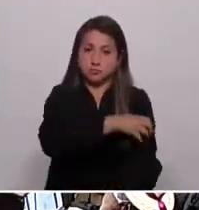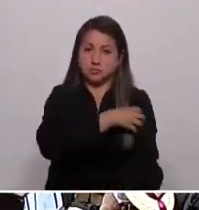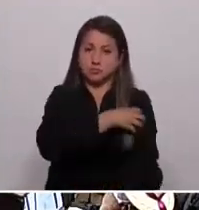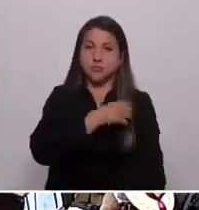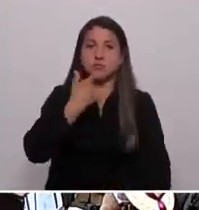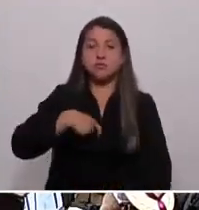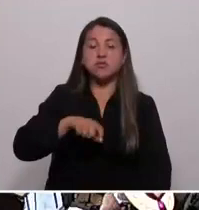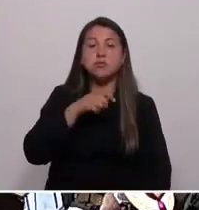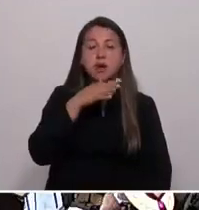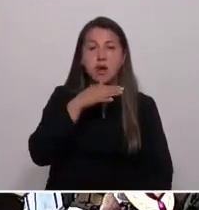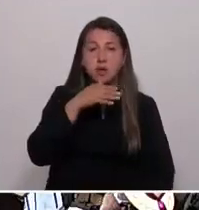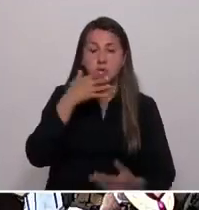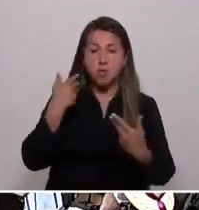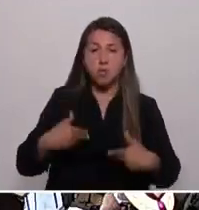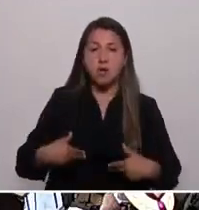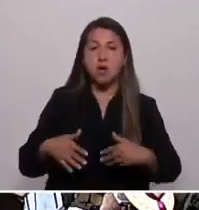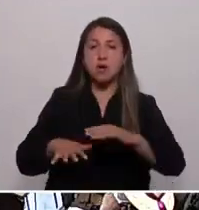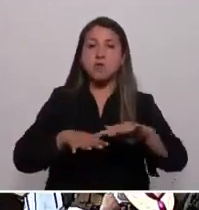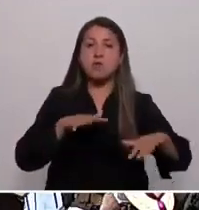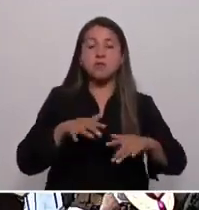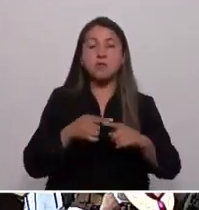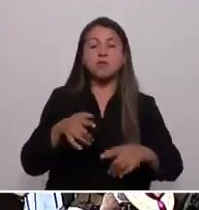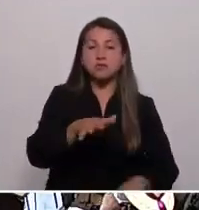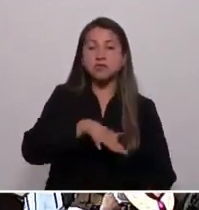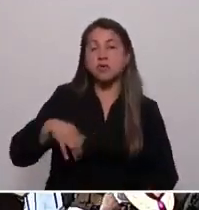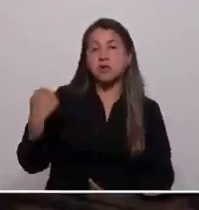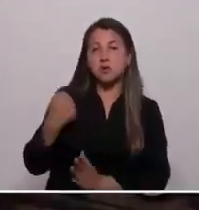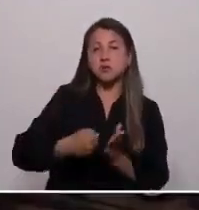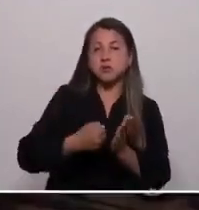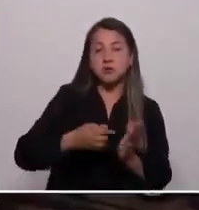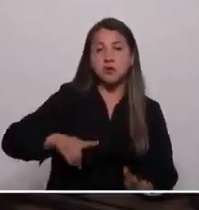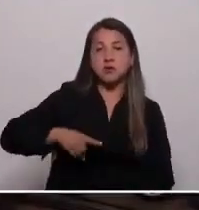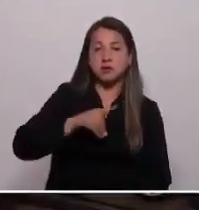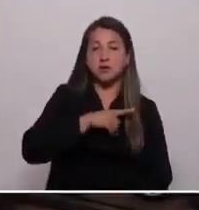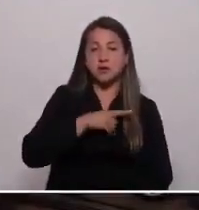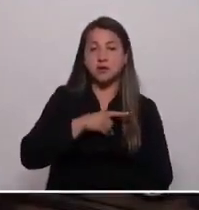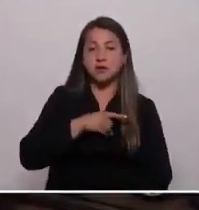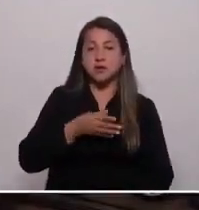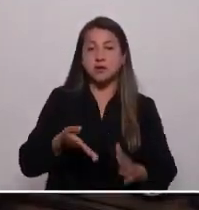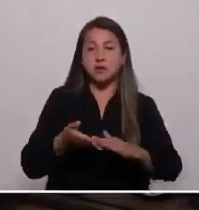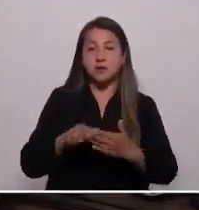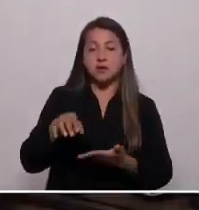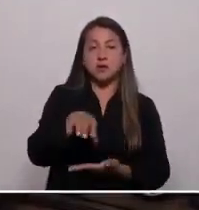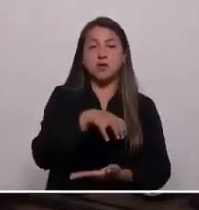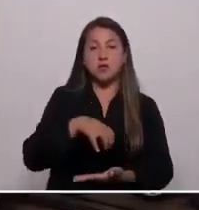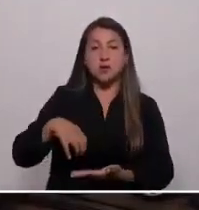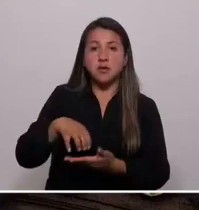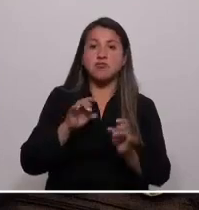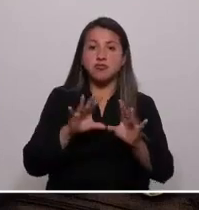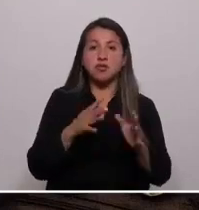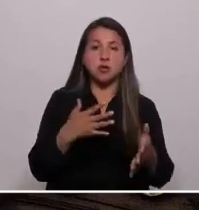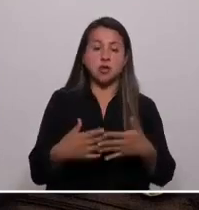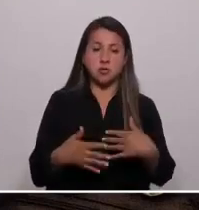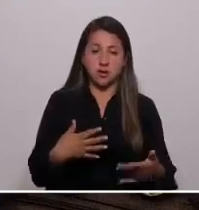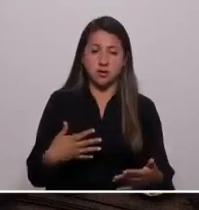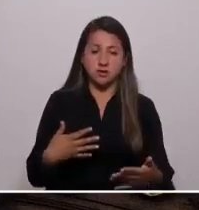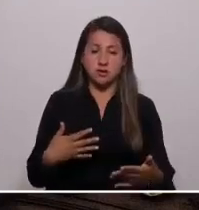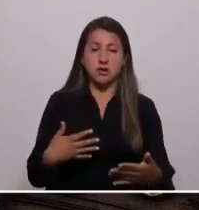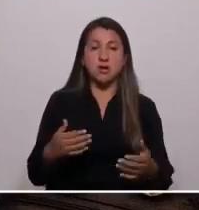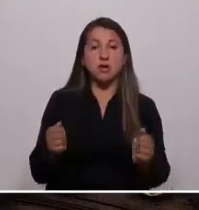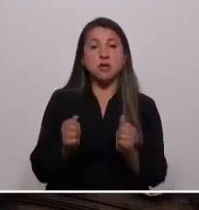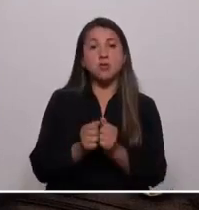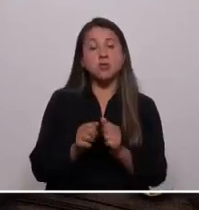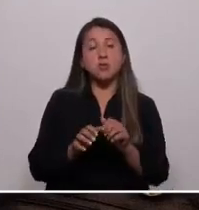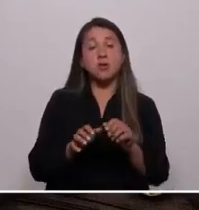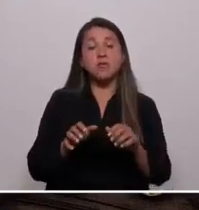somos movimientos sociales que luchamos por la dignidad de las comunidades y la naturaleza junto al movimiento por el agua